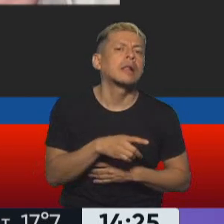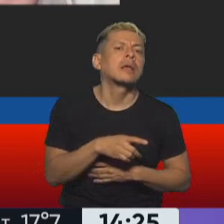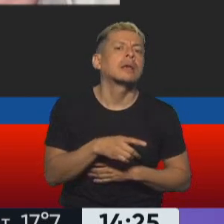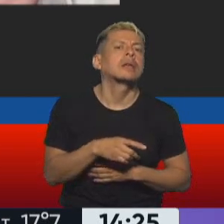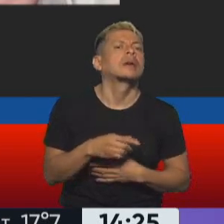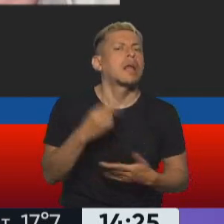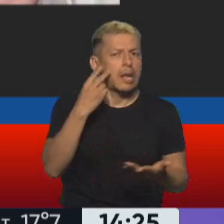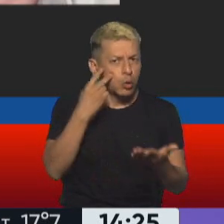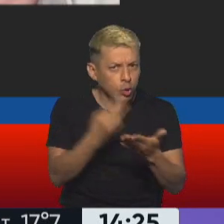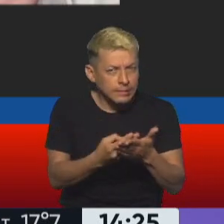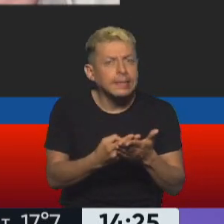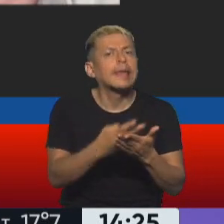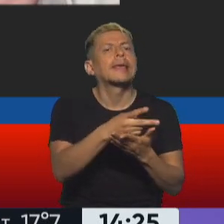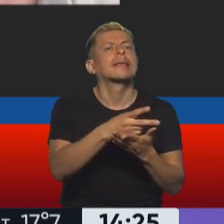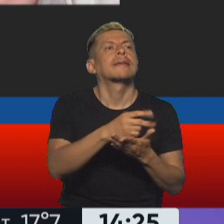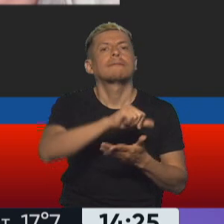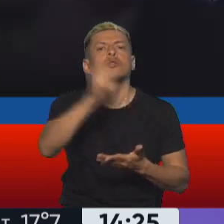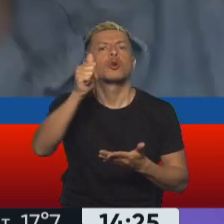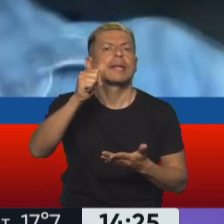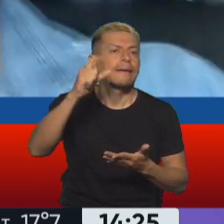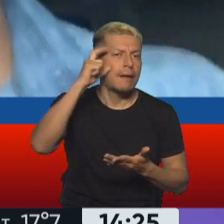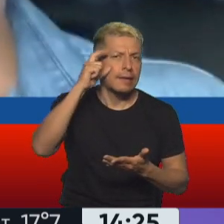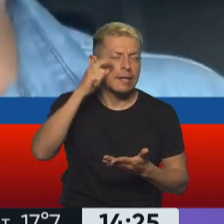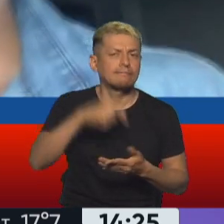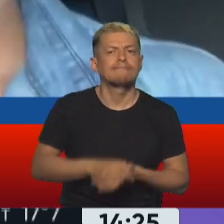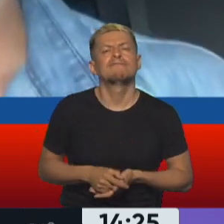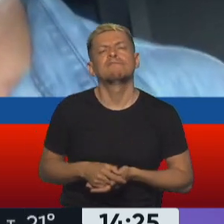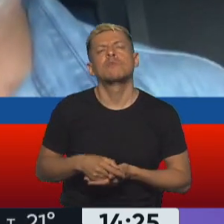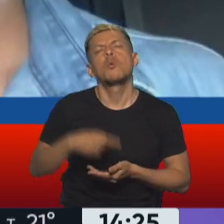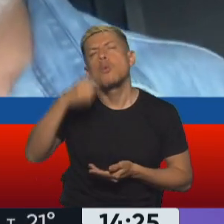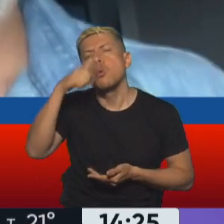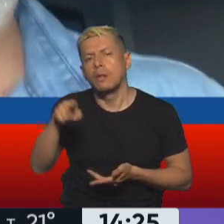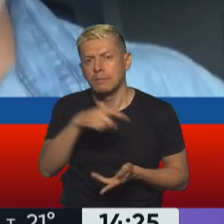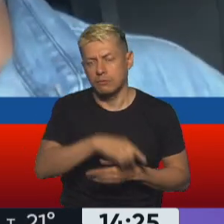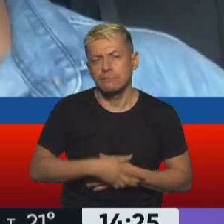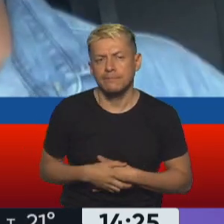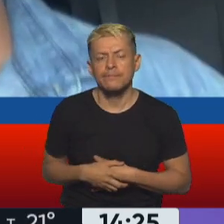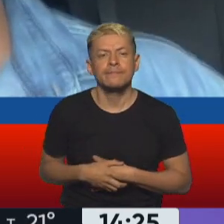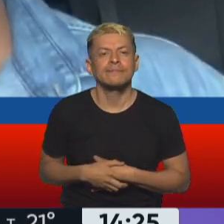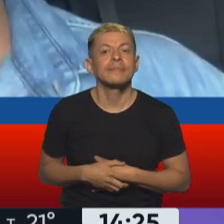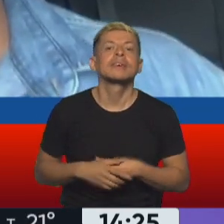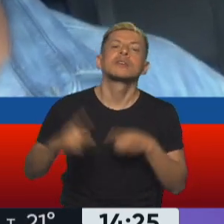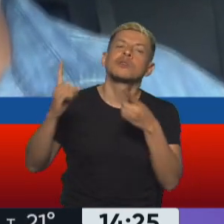Trump, de Biden. Profesor González Couto, le agradecemos mucho este contacto con la